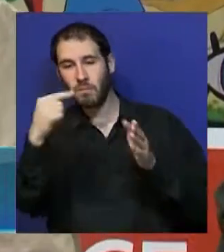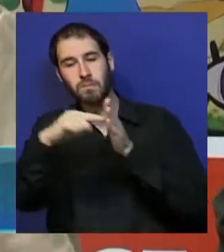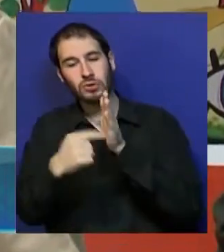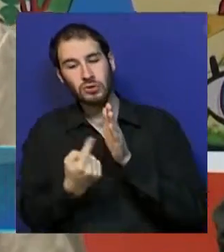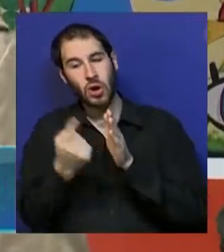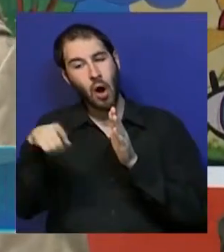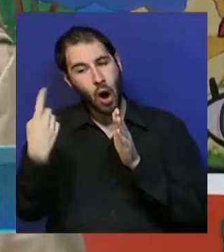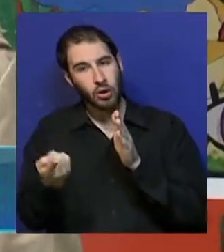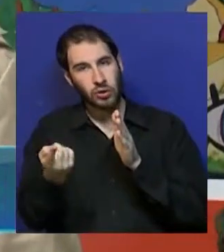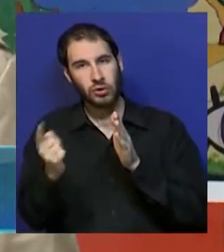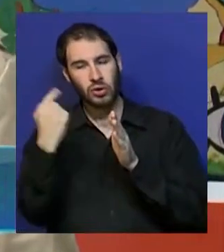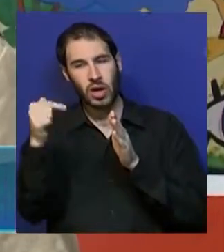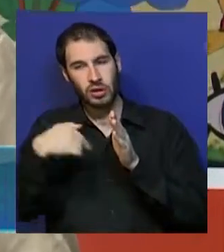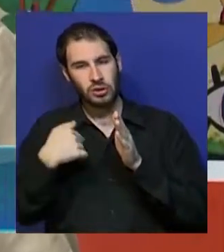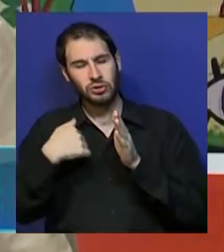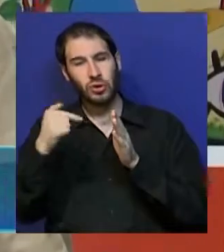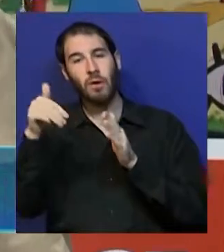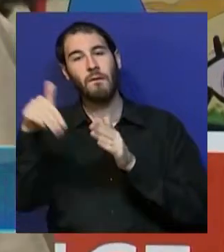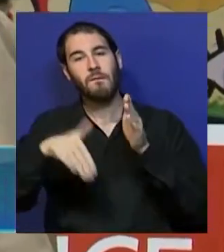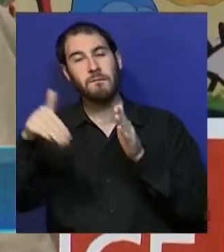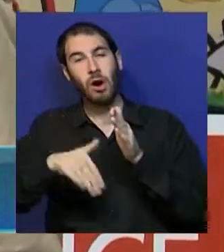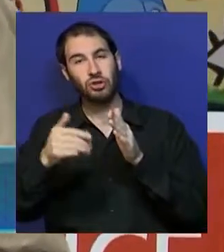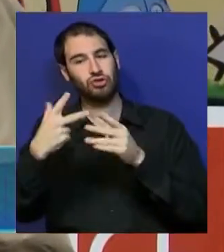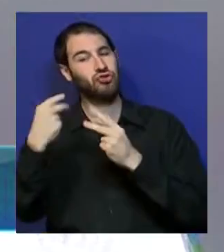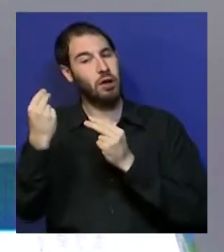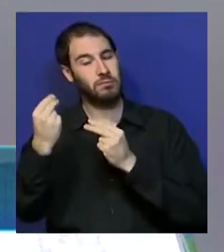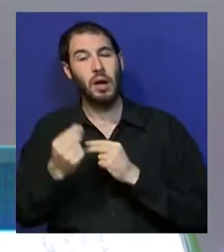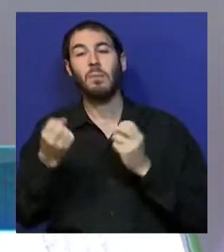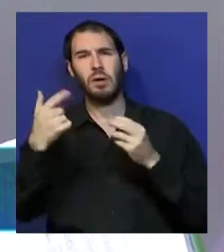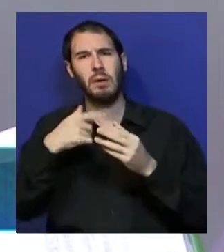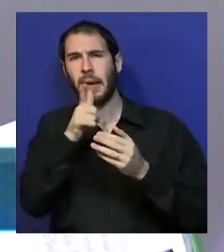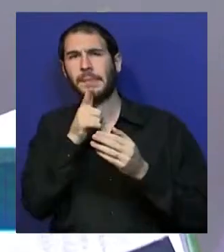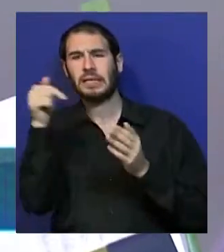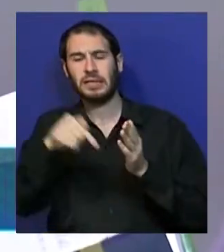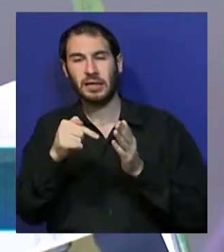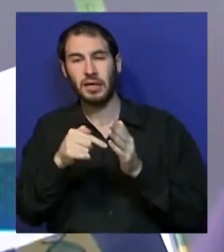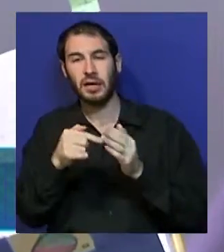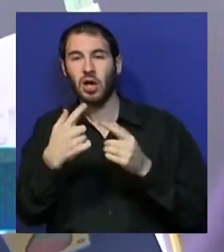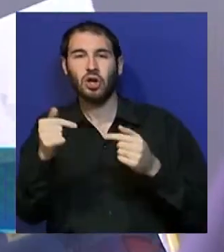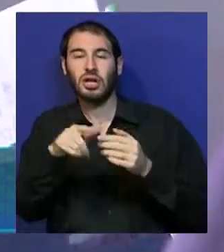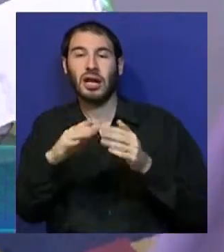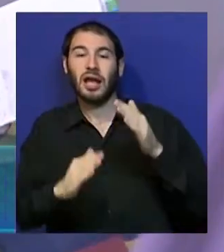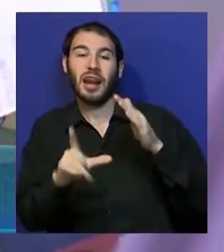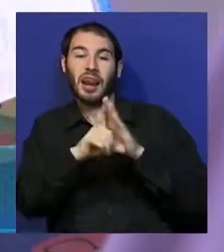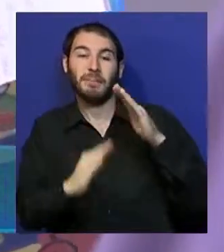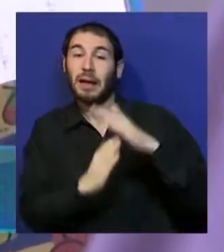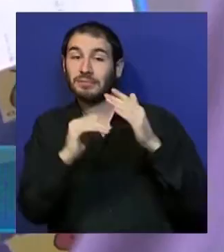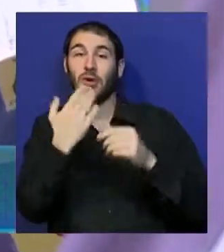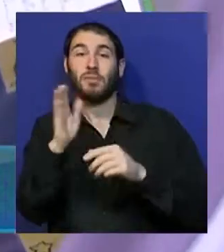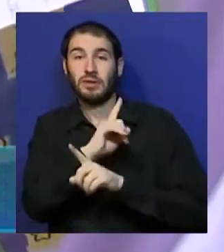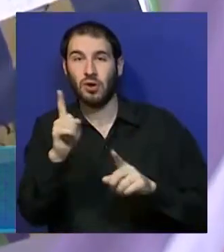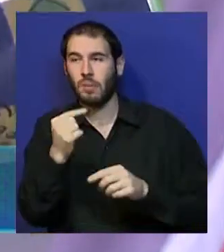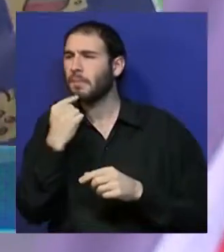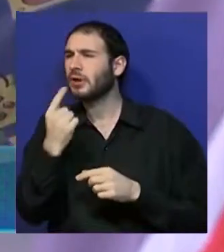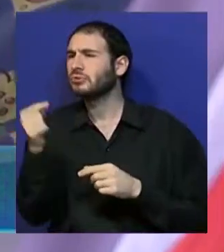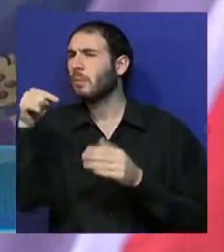artículos, yo voy a dar un voto negativo porque considero que adolecen de inconstitucionalidad. ¿Cuáles